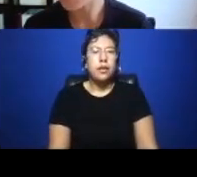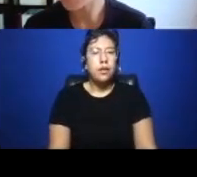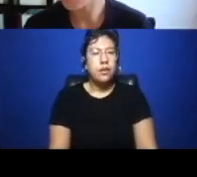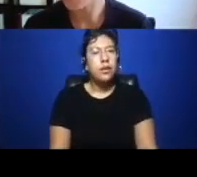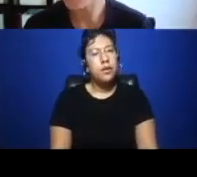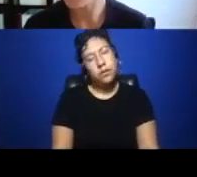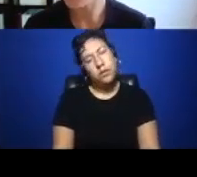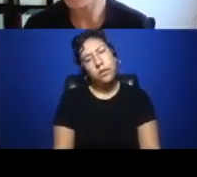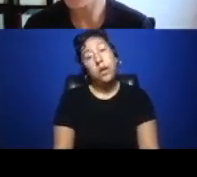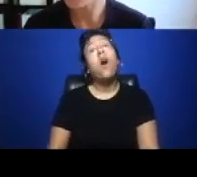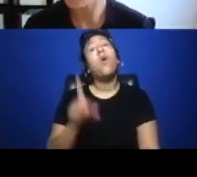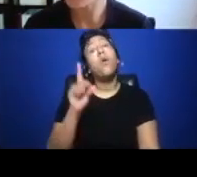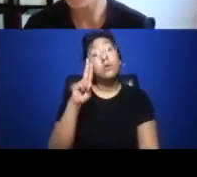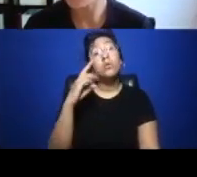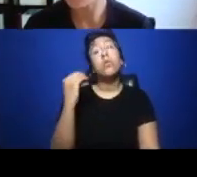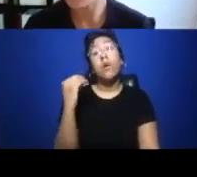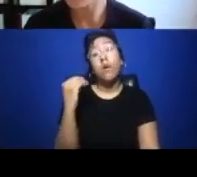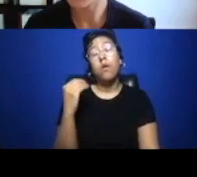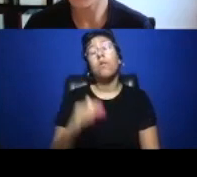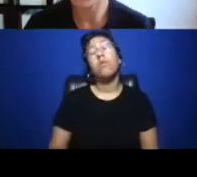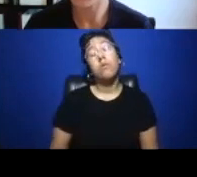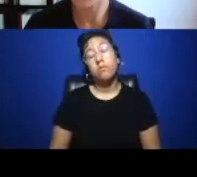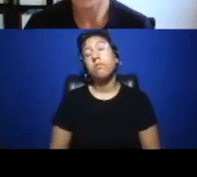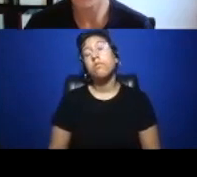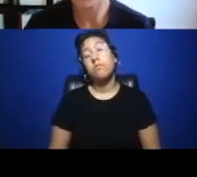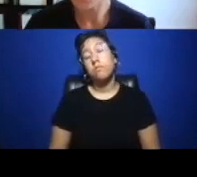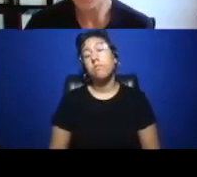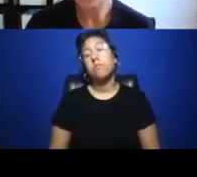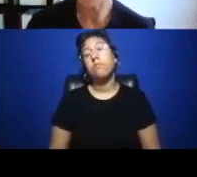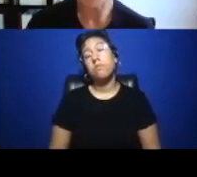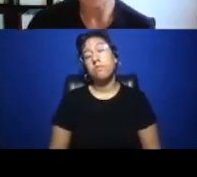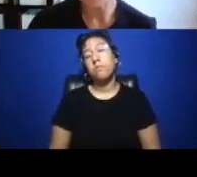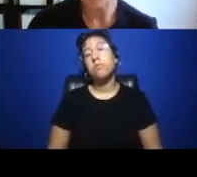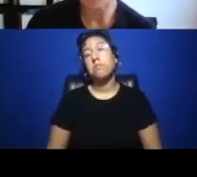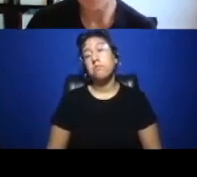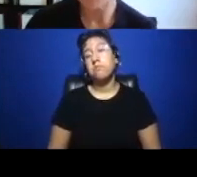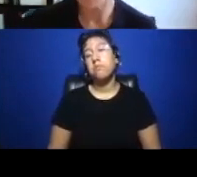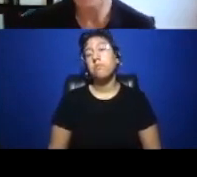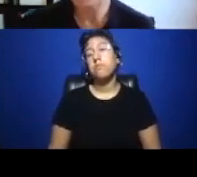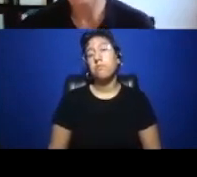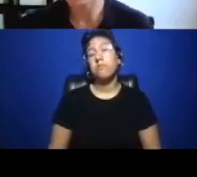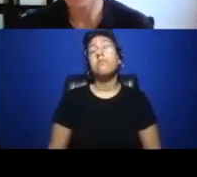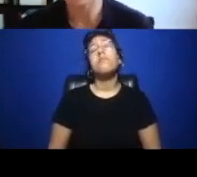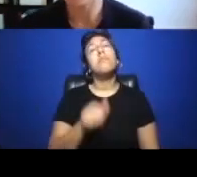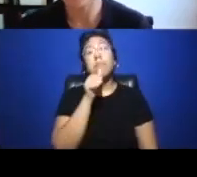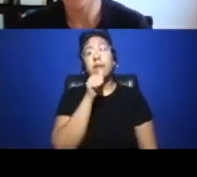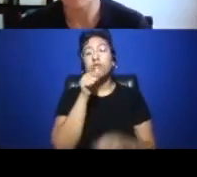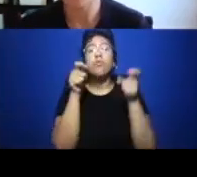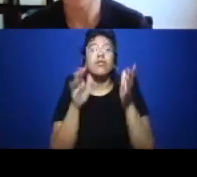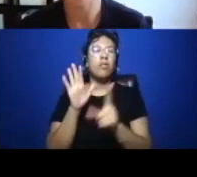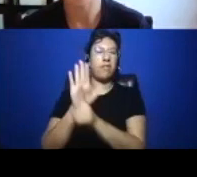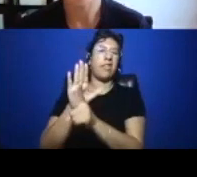Duo. Duo. Algunos de los softwares